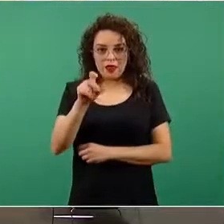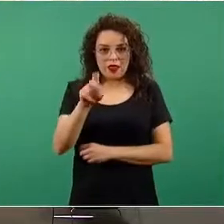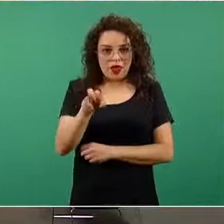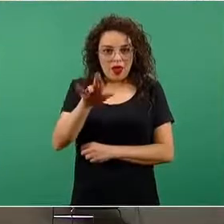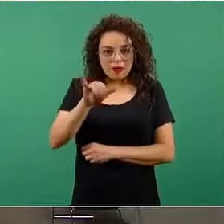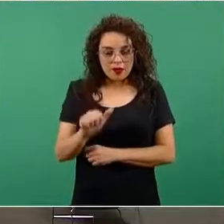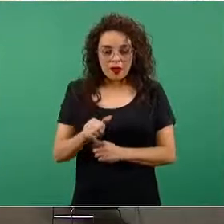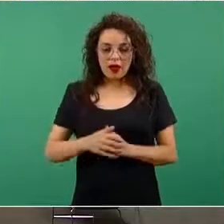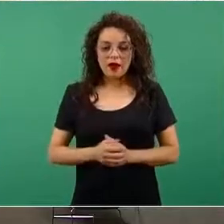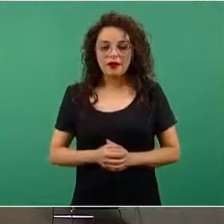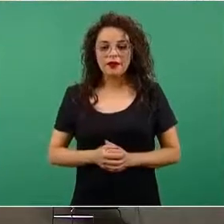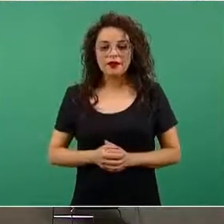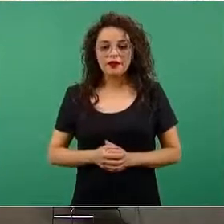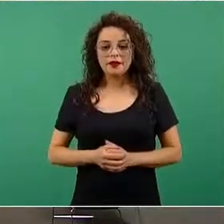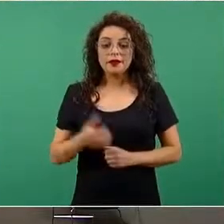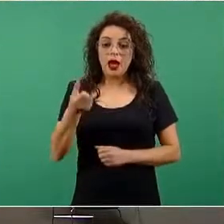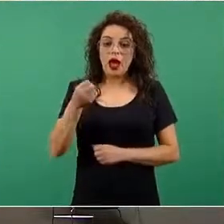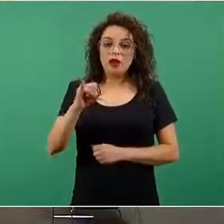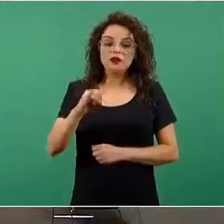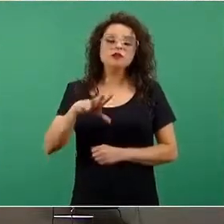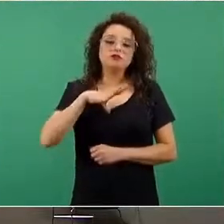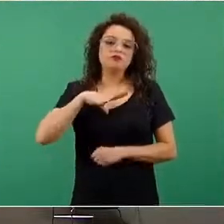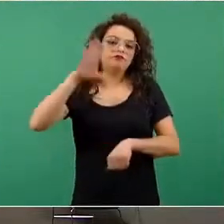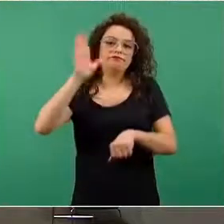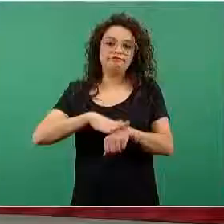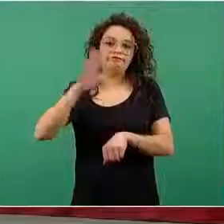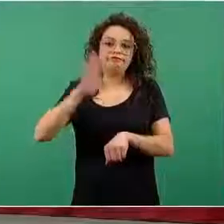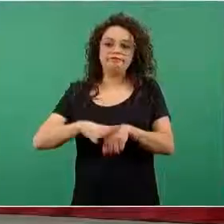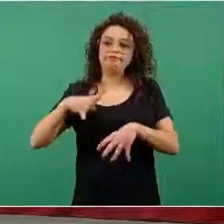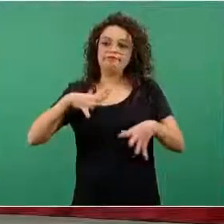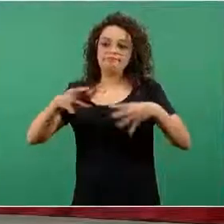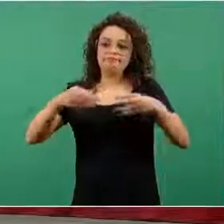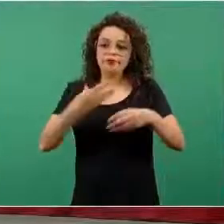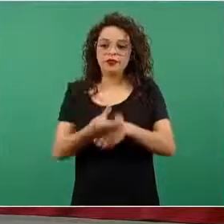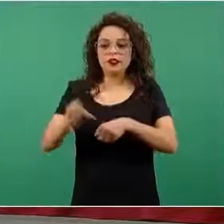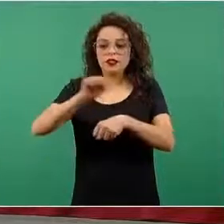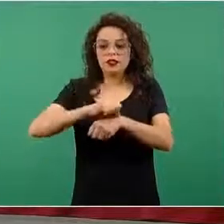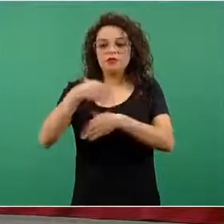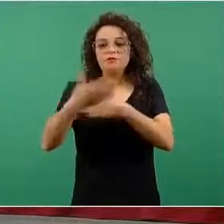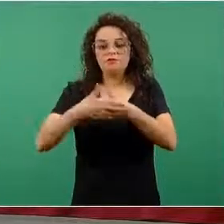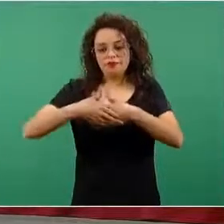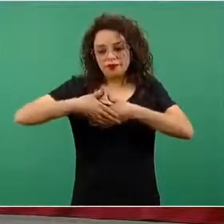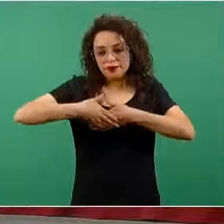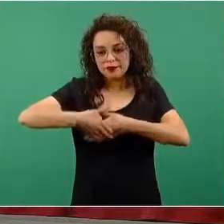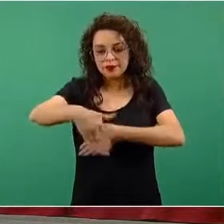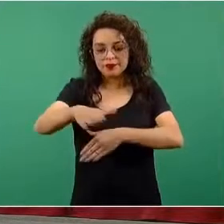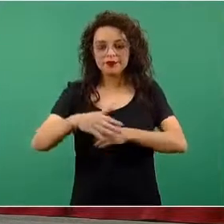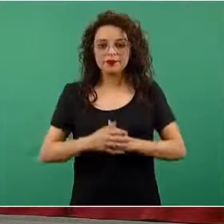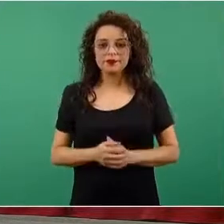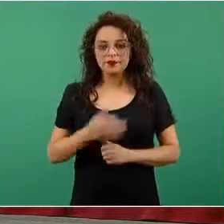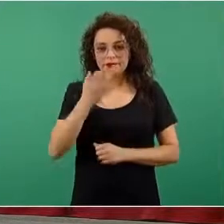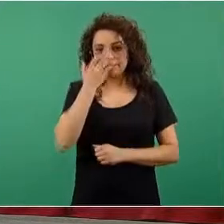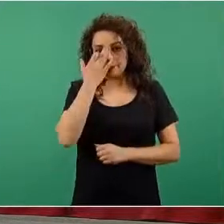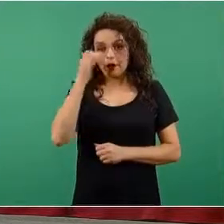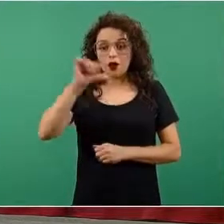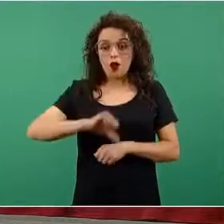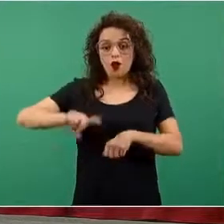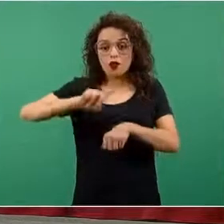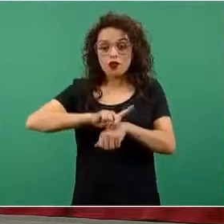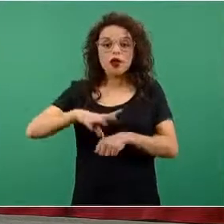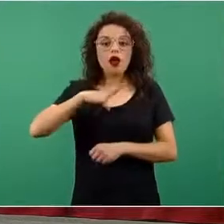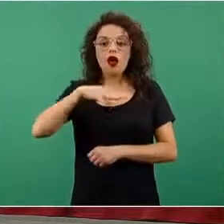obviamente podemos todavía tener más contagios en las siguientes semanas. Asimismo, y para el día de hoy tenemos ya más